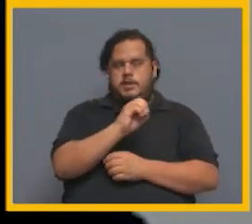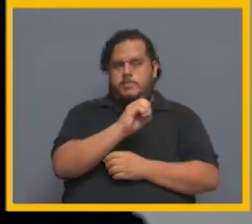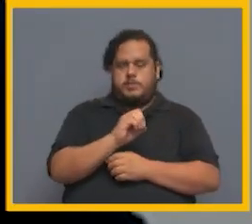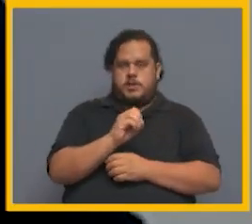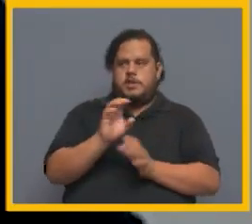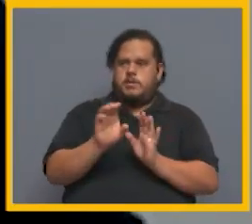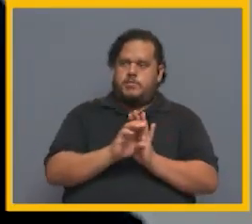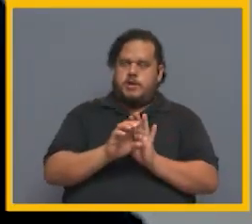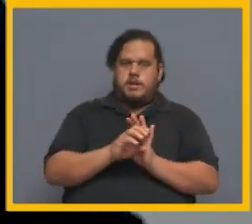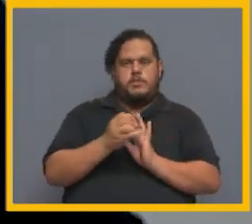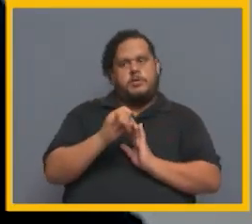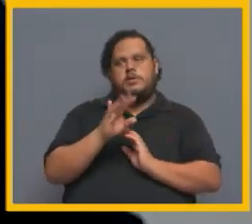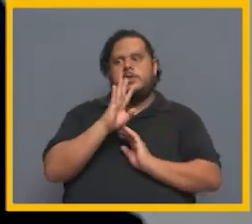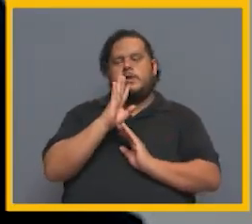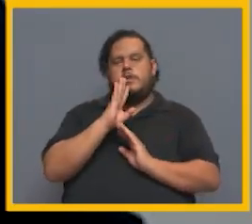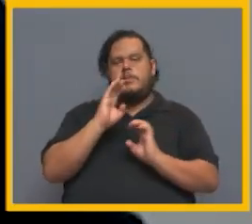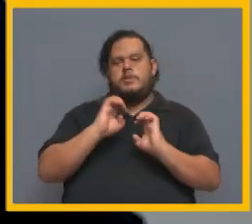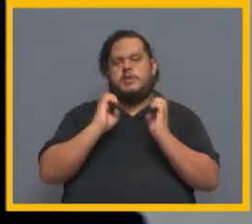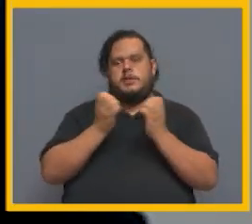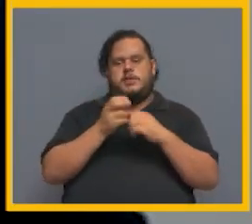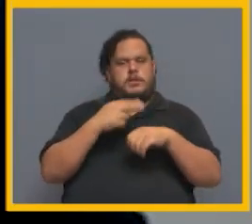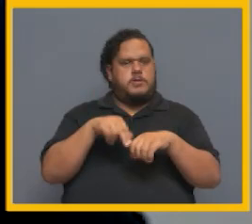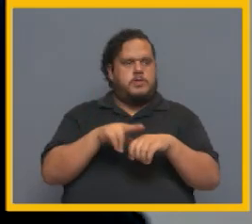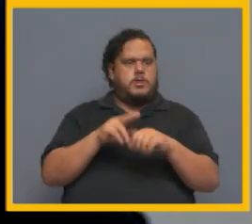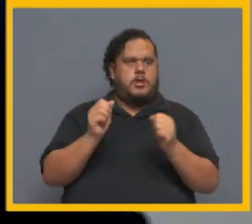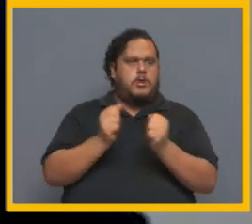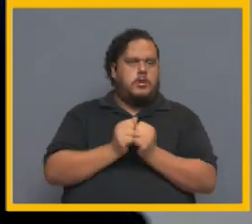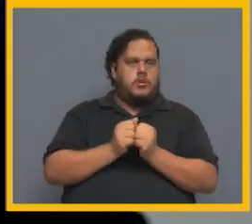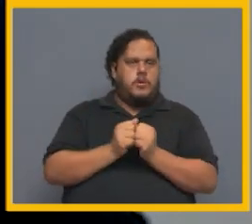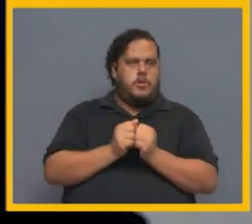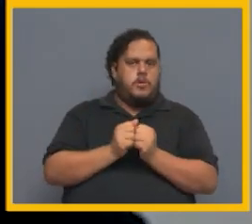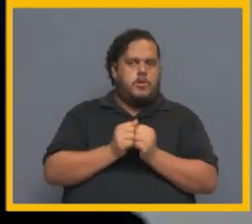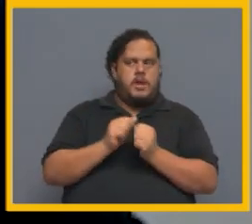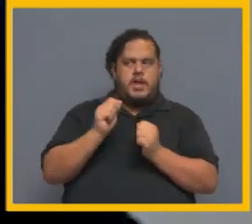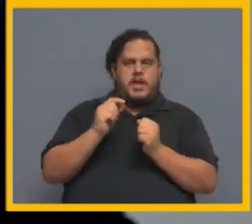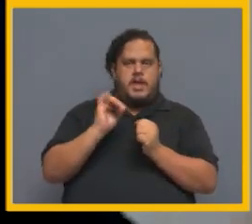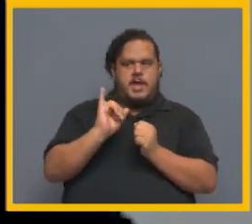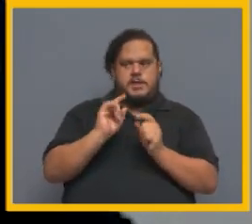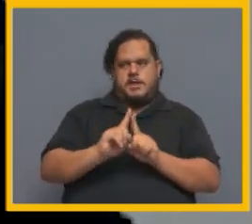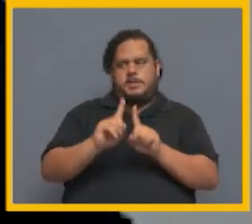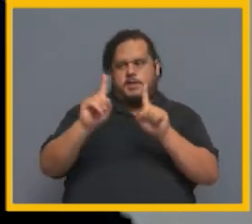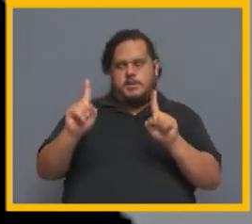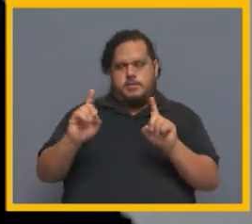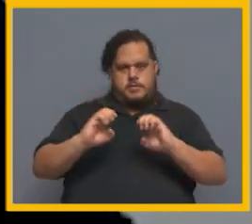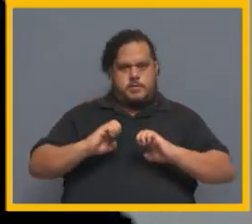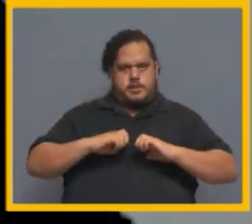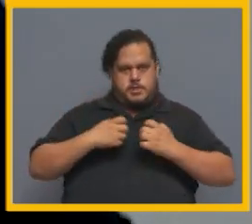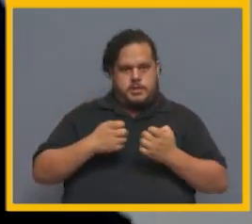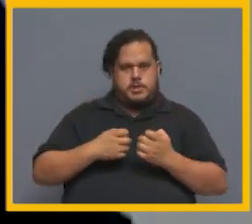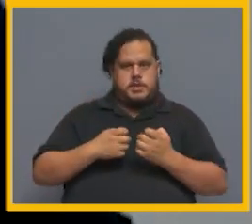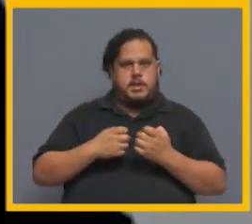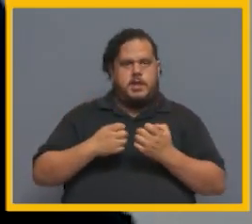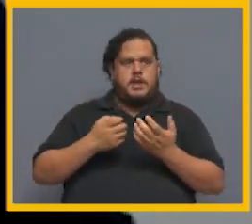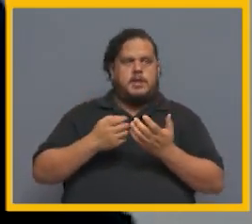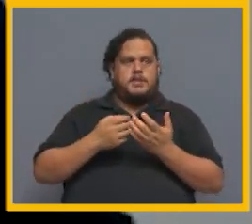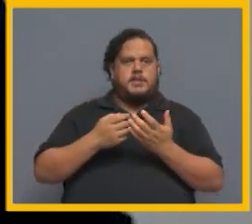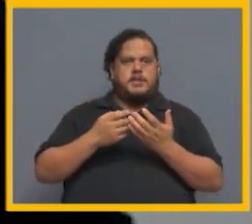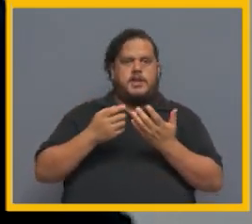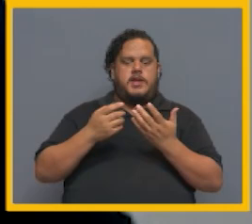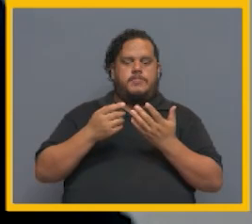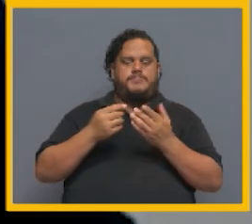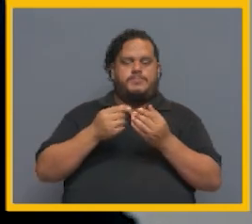30%, por ejemplo, si hablamos del Estadio Nacional, con ese distanciamiento que existe de las graderías hacia la